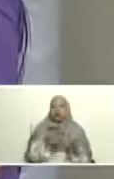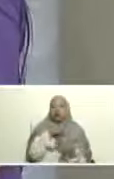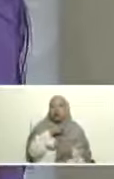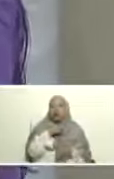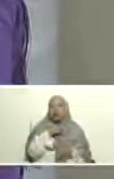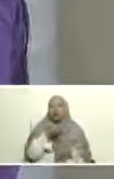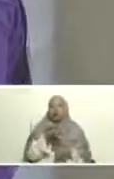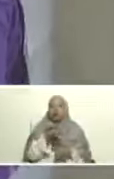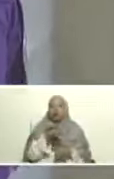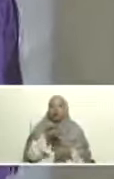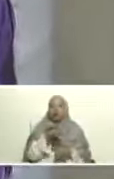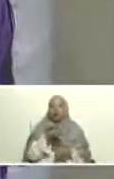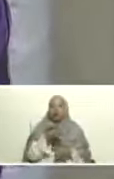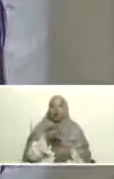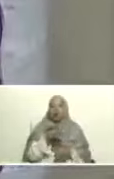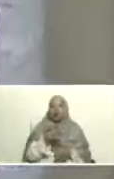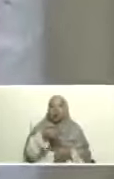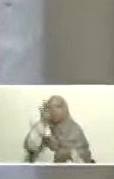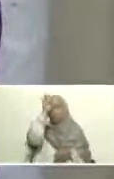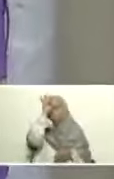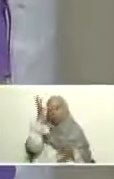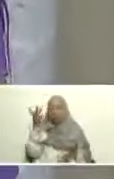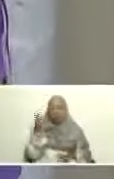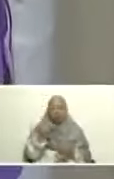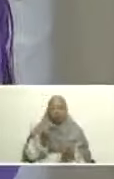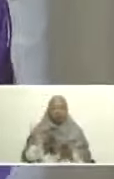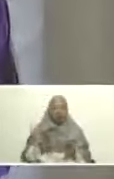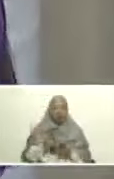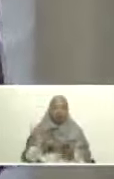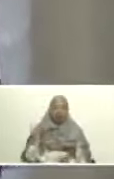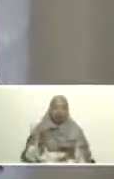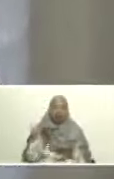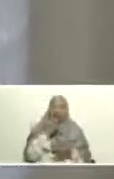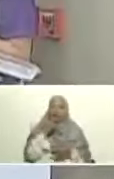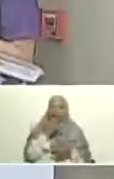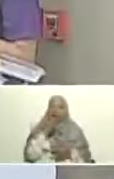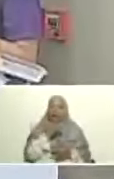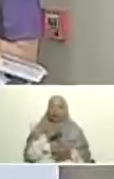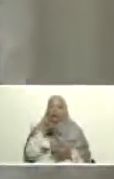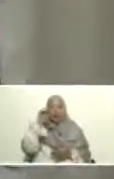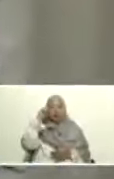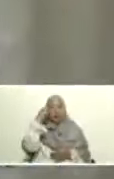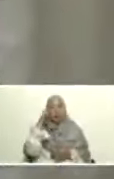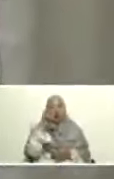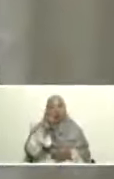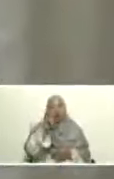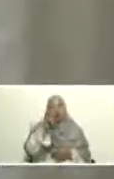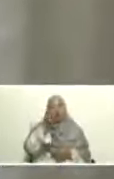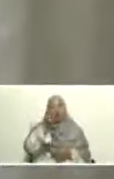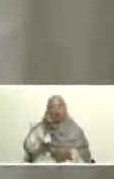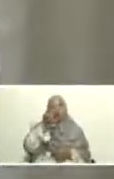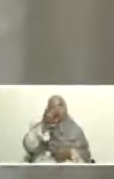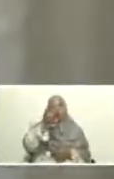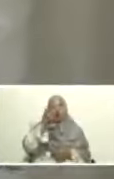una novela. ¿Qué novela sería? Yo no sé, una novela brasileña. ¿Quién se acuerda de Juliana? ¿No? ¿Ah?